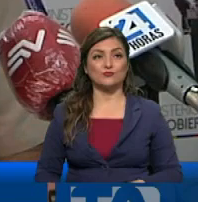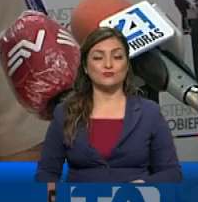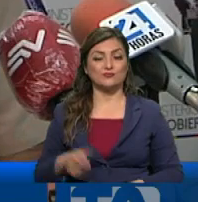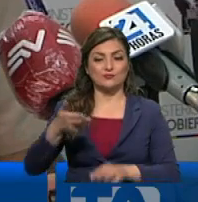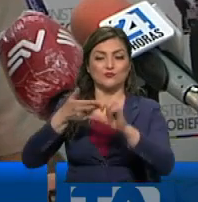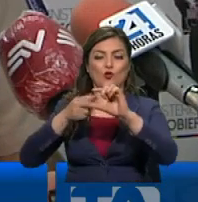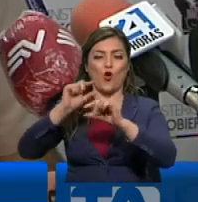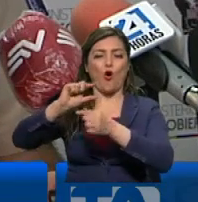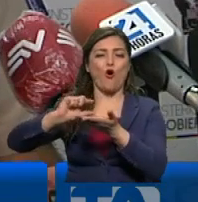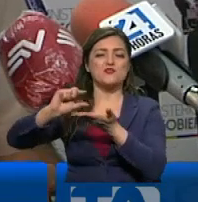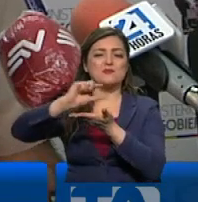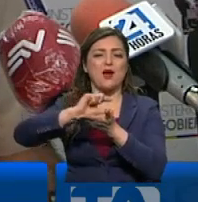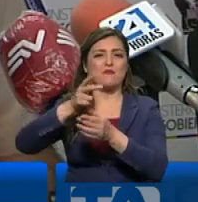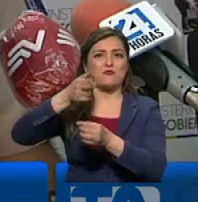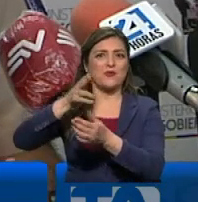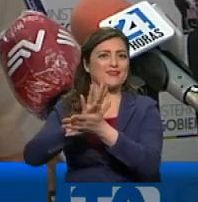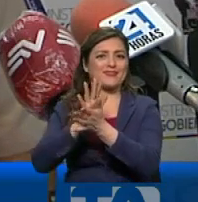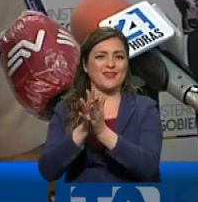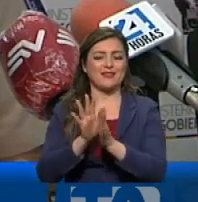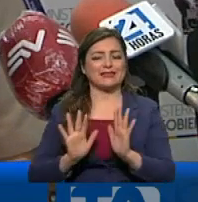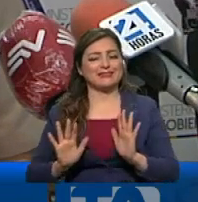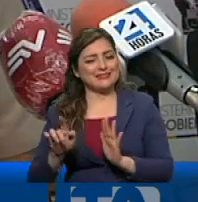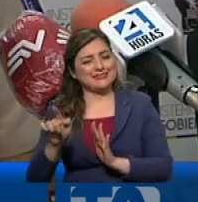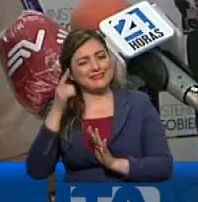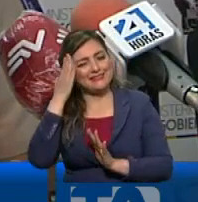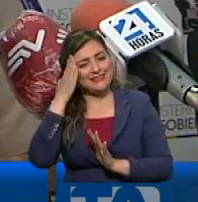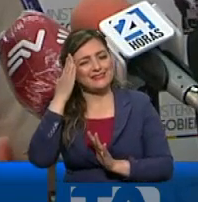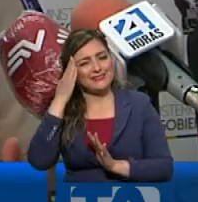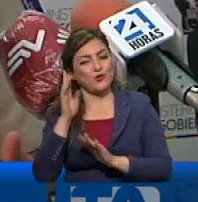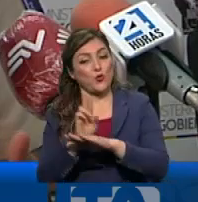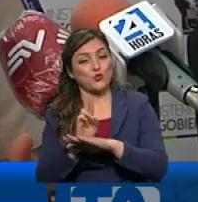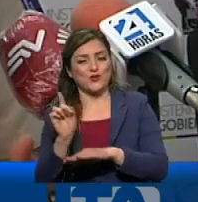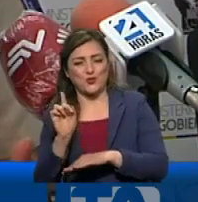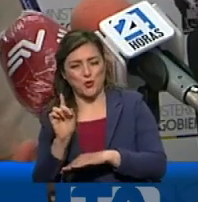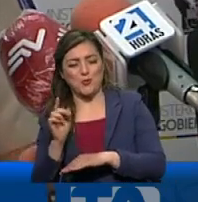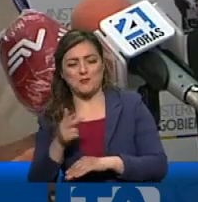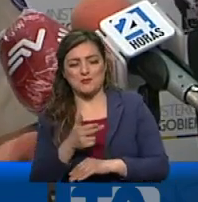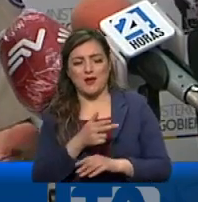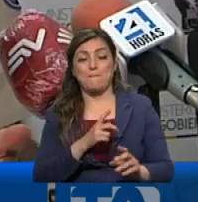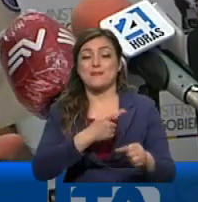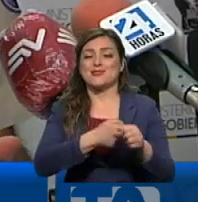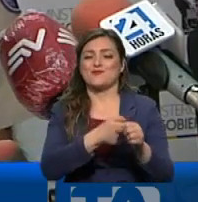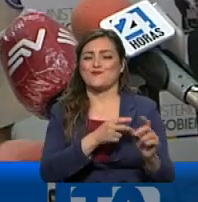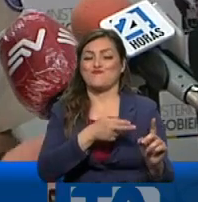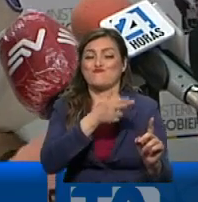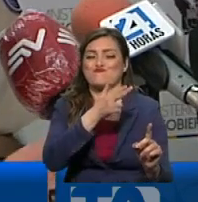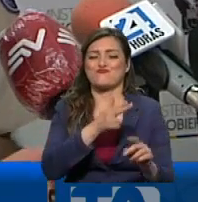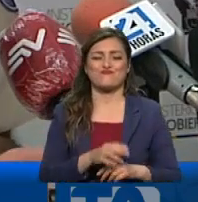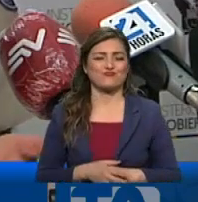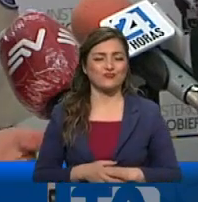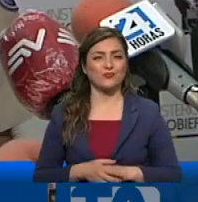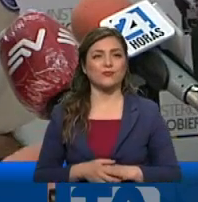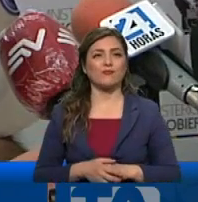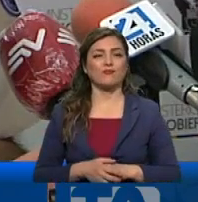percutir. Entonces, es indudable que estos ciudadanos no utilizaban el arma de fuego para otro evento que no